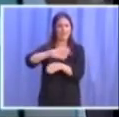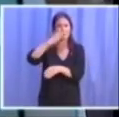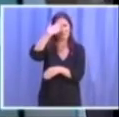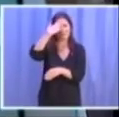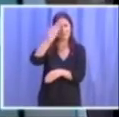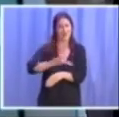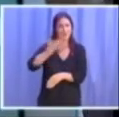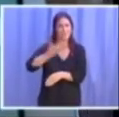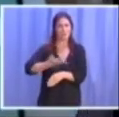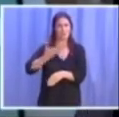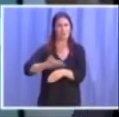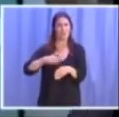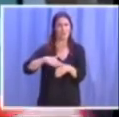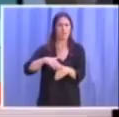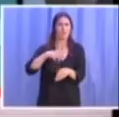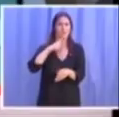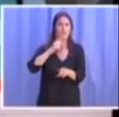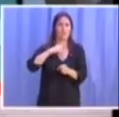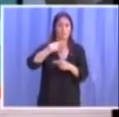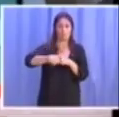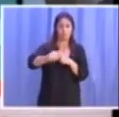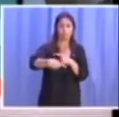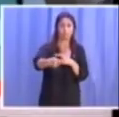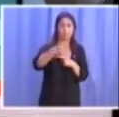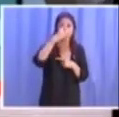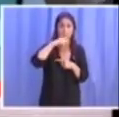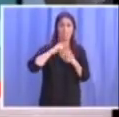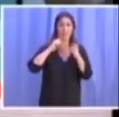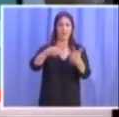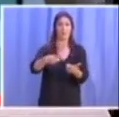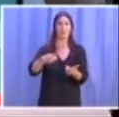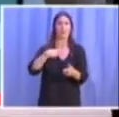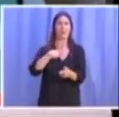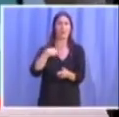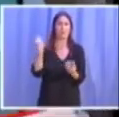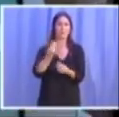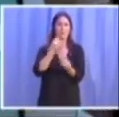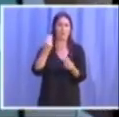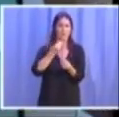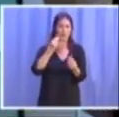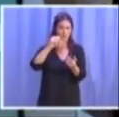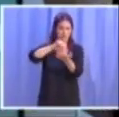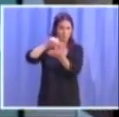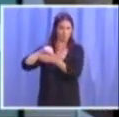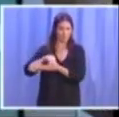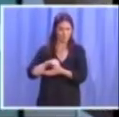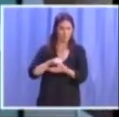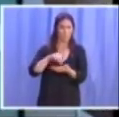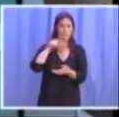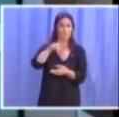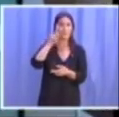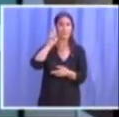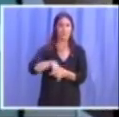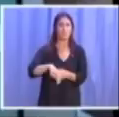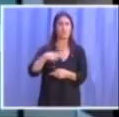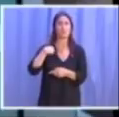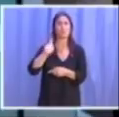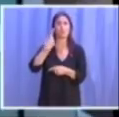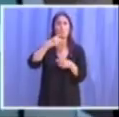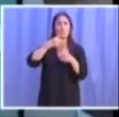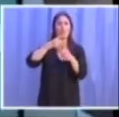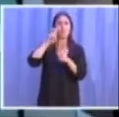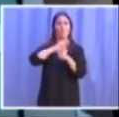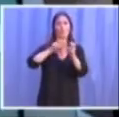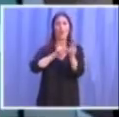con 1 millón de metros cuadrados en los próximos años para habilitarlos precisamente para ese cuidado del medio ambiente. Pero también es necesaria esa segunda